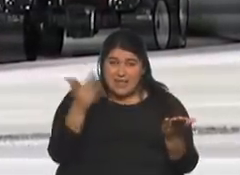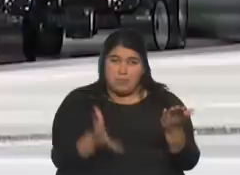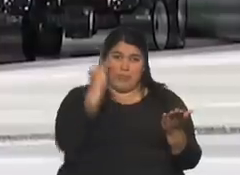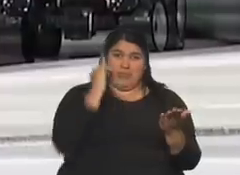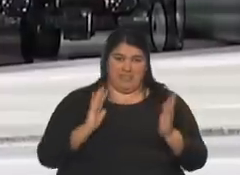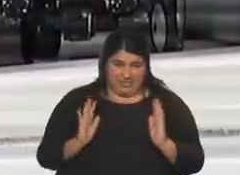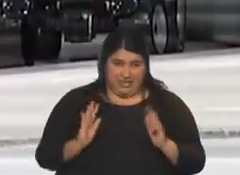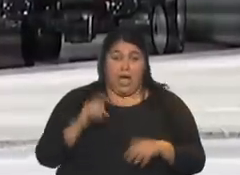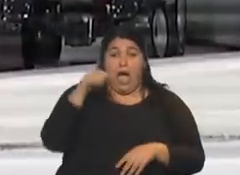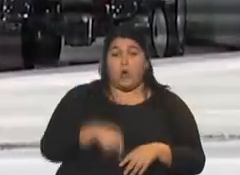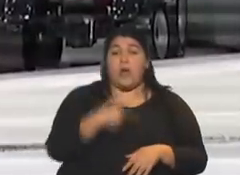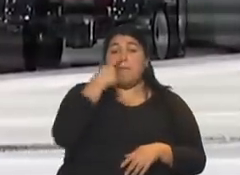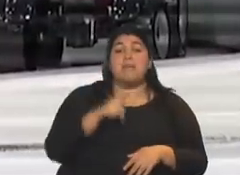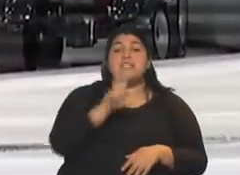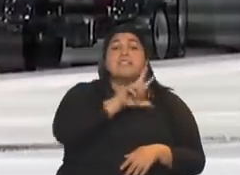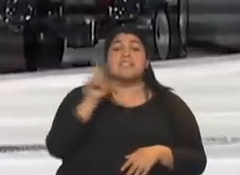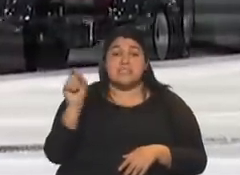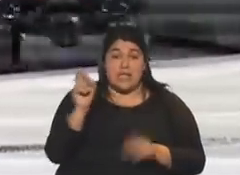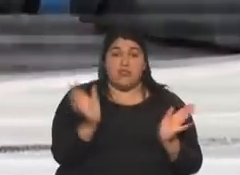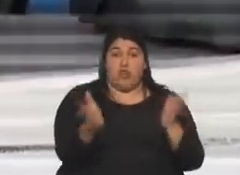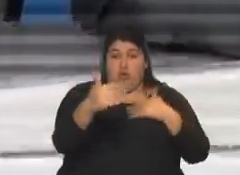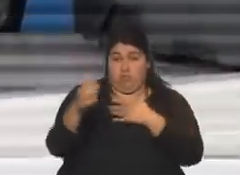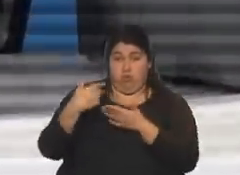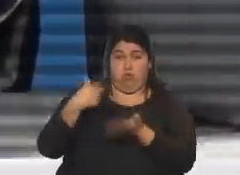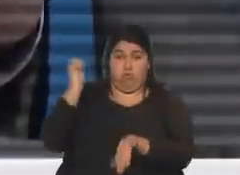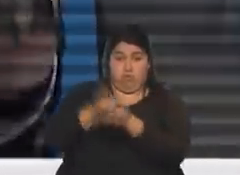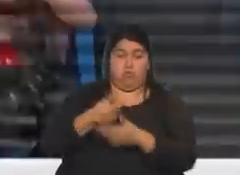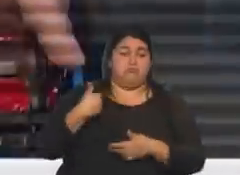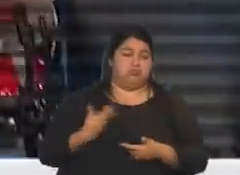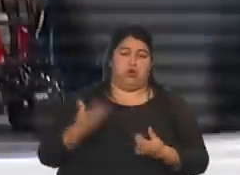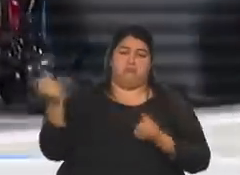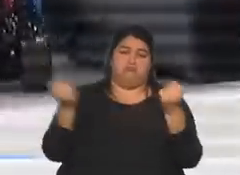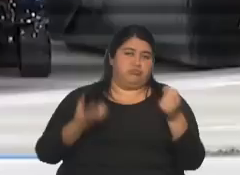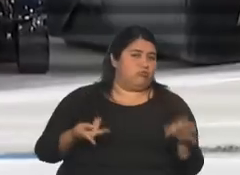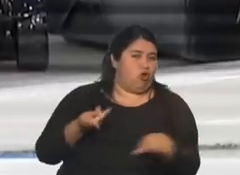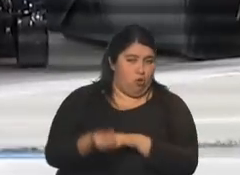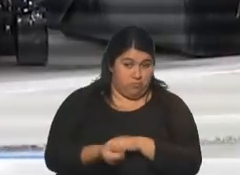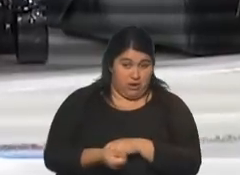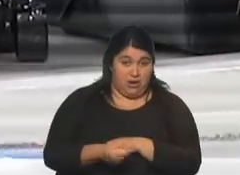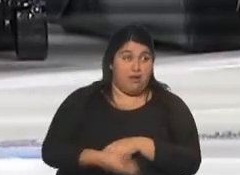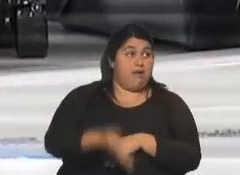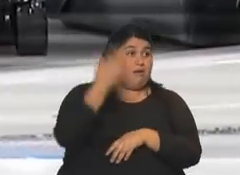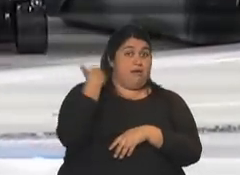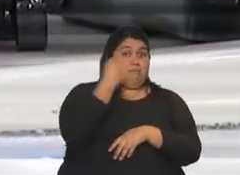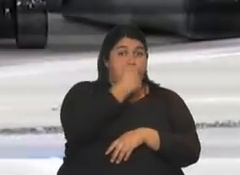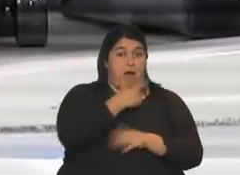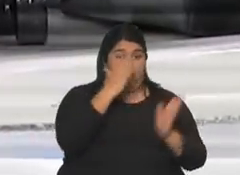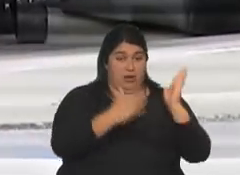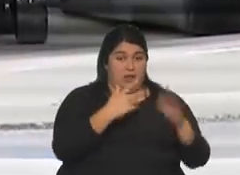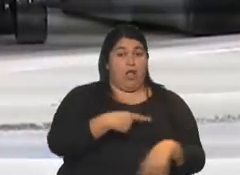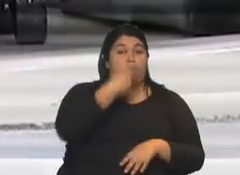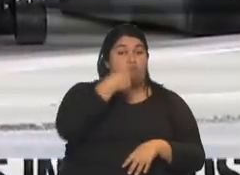ponemos 1.340 quintales de trigo y me compro el tractor. ¿Sabés cuándo tenía que poner con Macri?